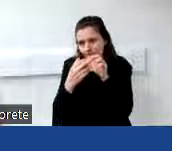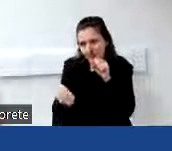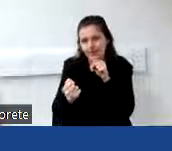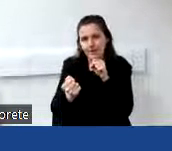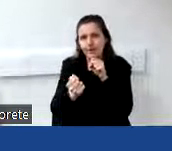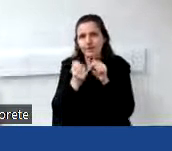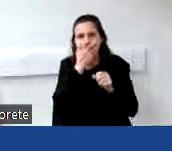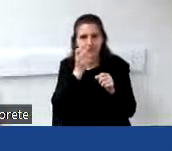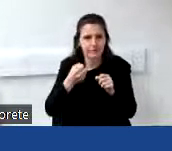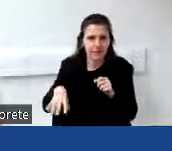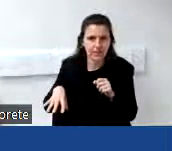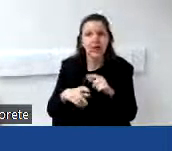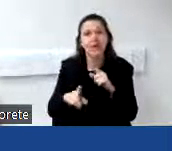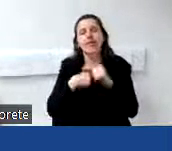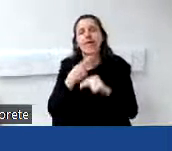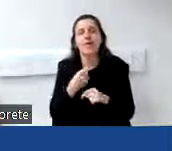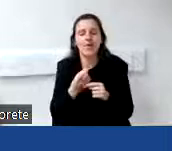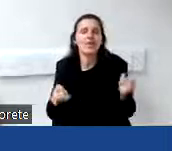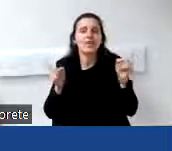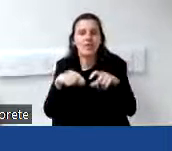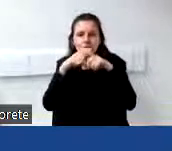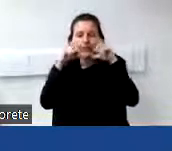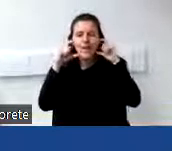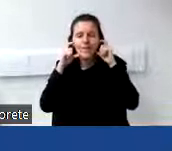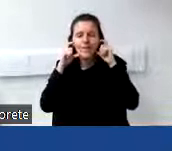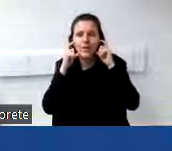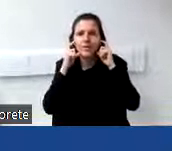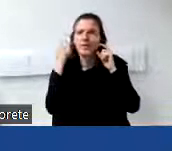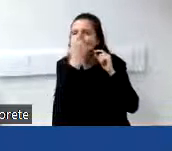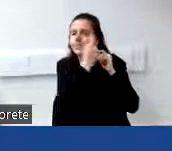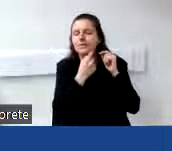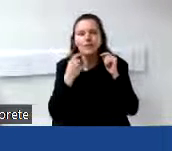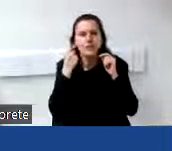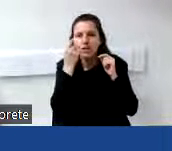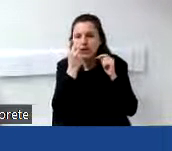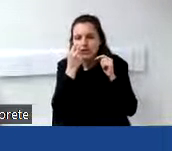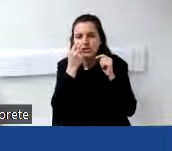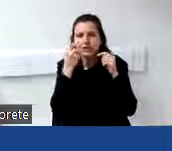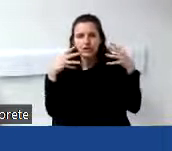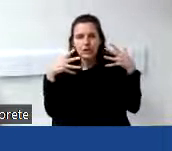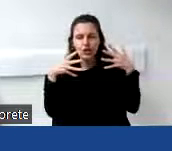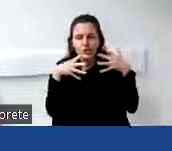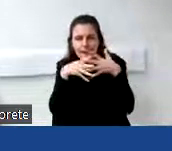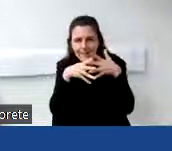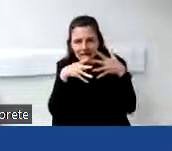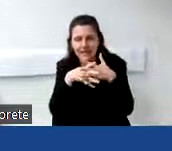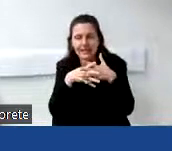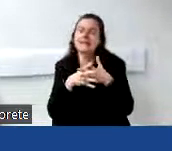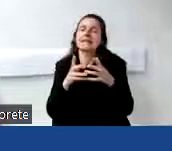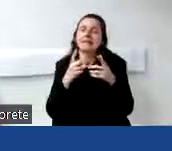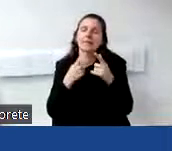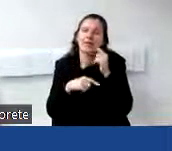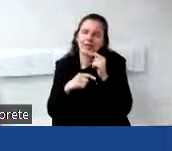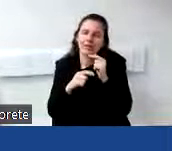¿no? estos tapabocas que también tenían sus dificultades porque bueno, se empañaban y demás, era como bueno, todo un